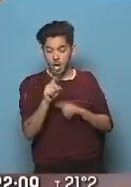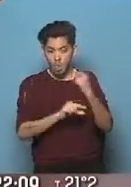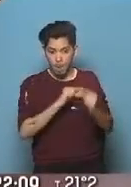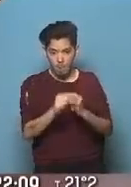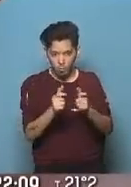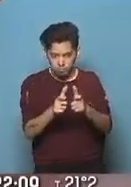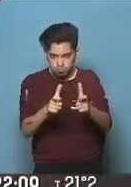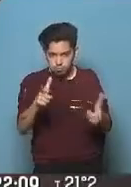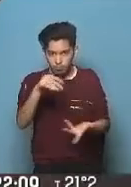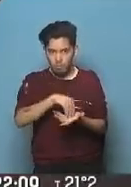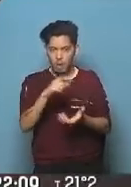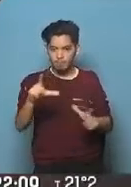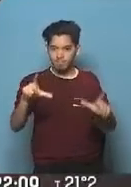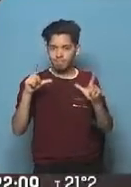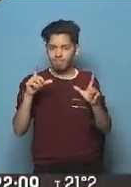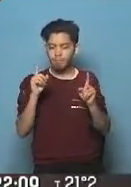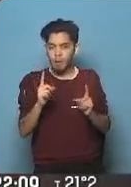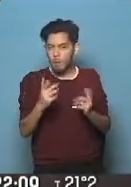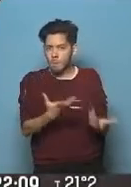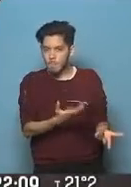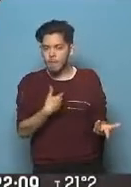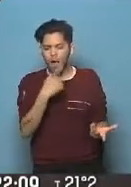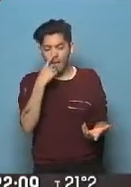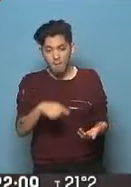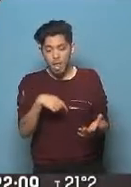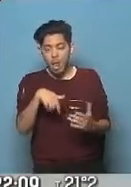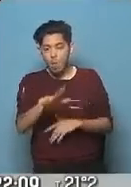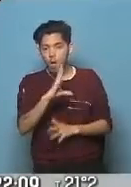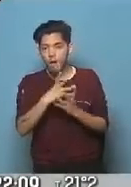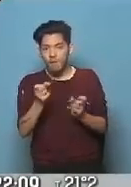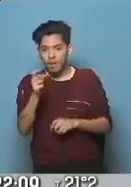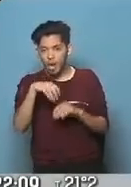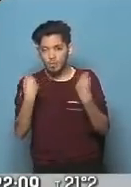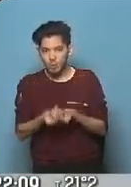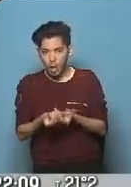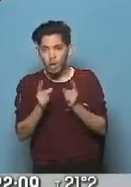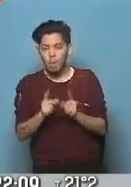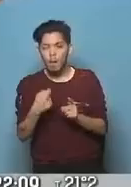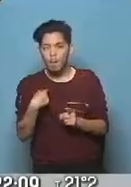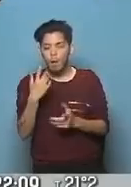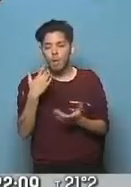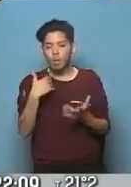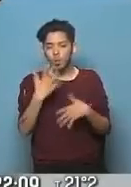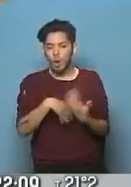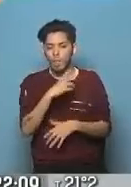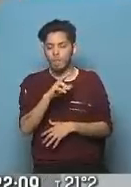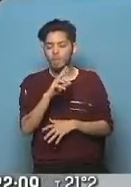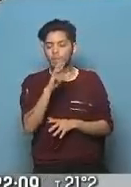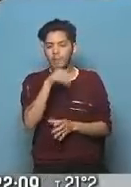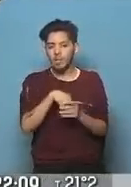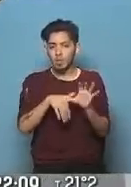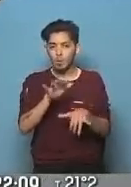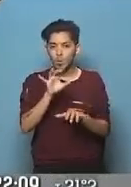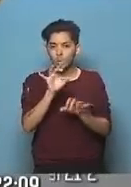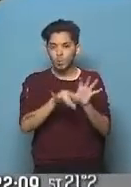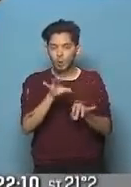mí me parece que más allá de lo que termine pasando, se van a jugar en la elección brasilera 3 tendencias que se están viendo en Brasil y que hablan